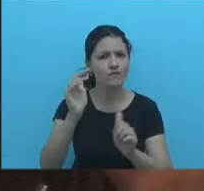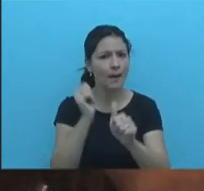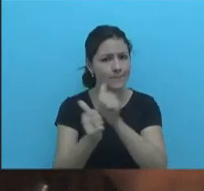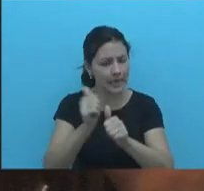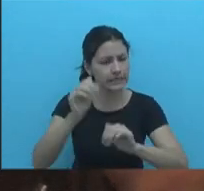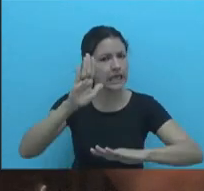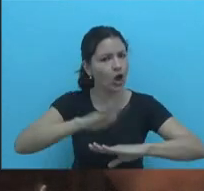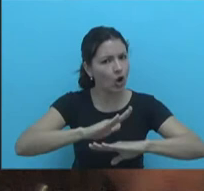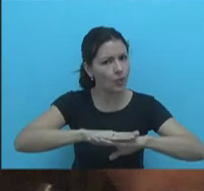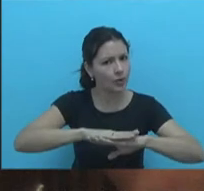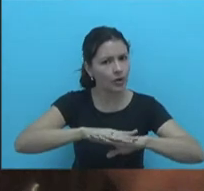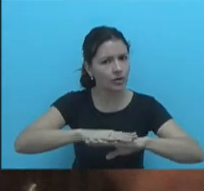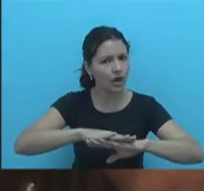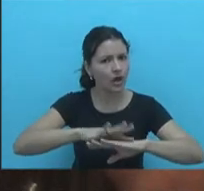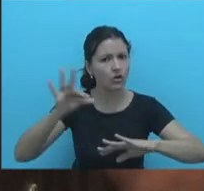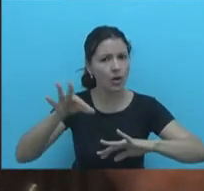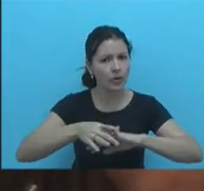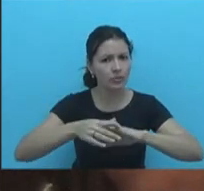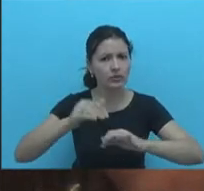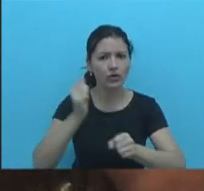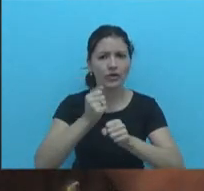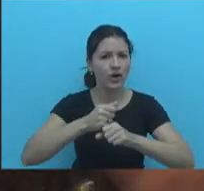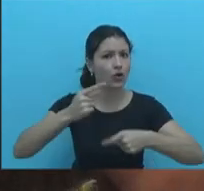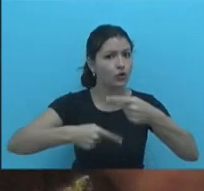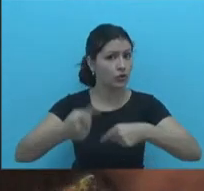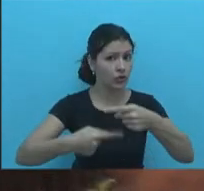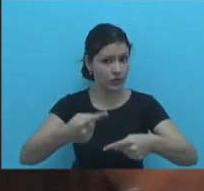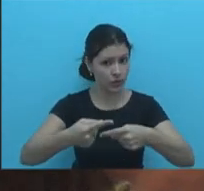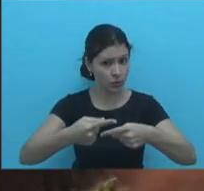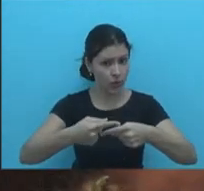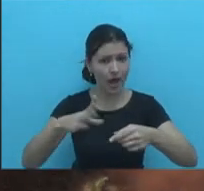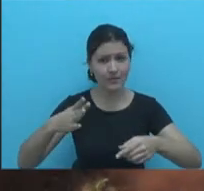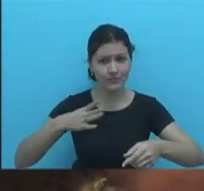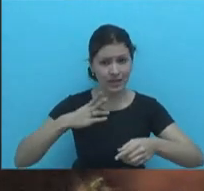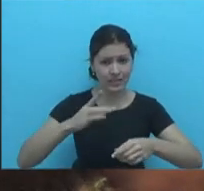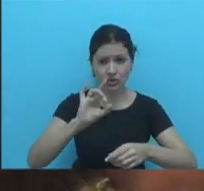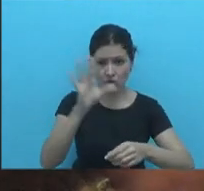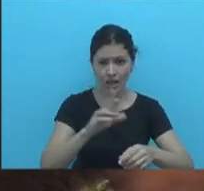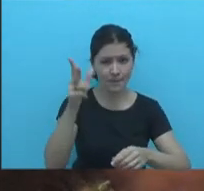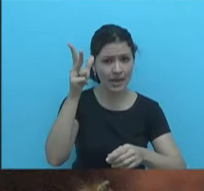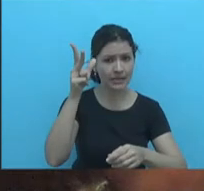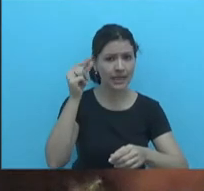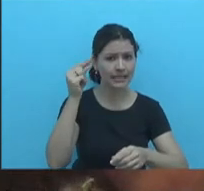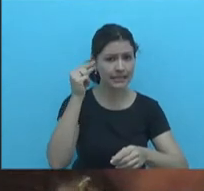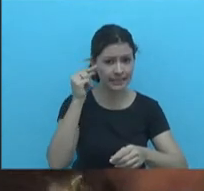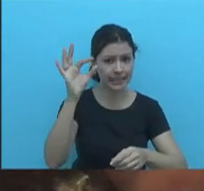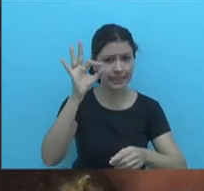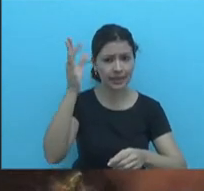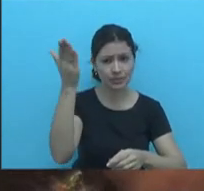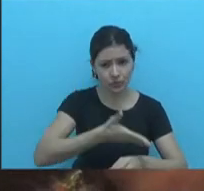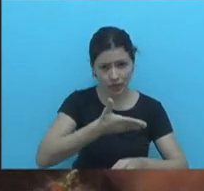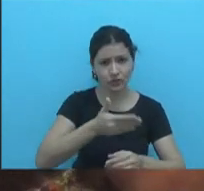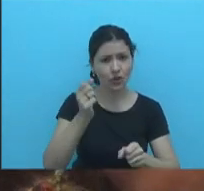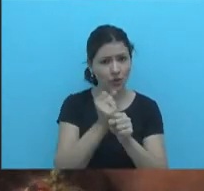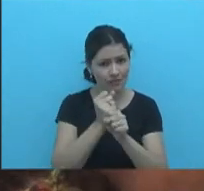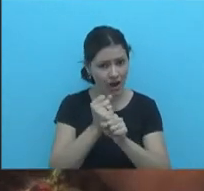comprometió a continuar con la ejecución de la obra realizando el 30% restante. En aquella oportunidad, desde la